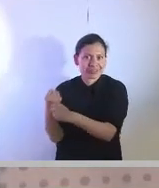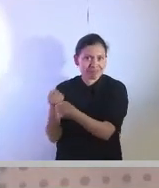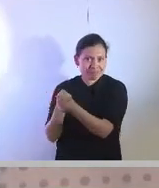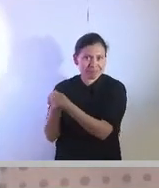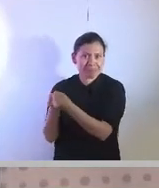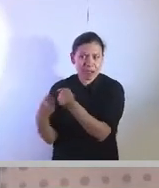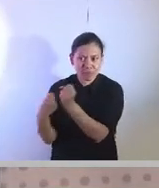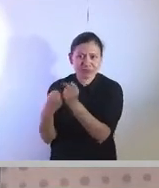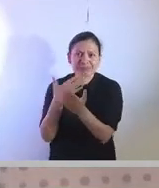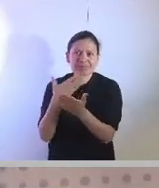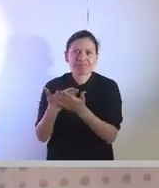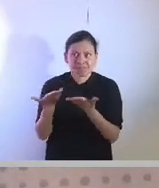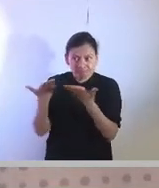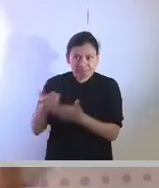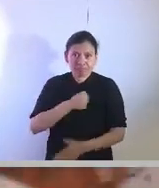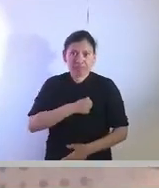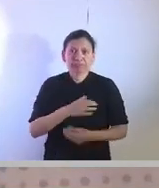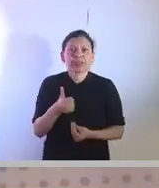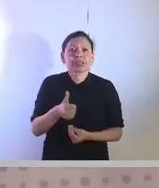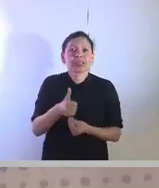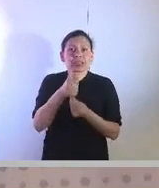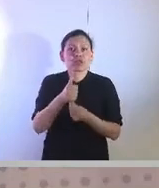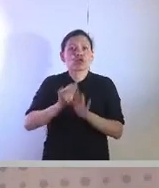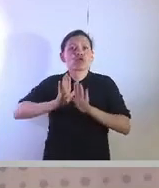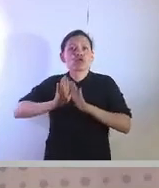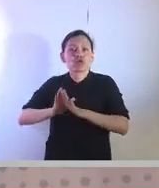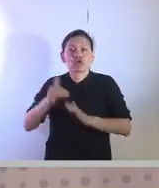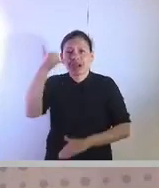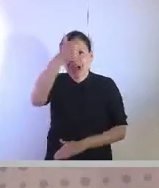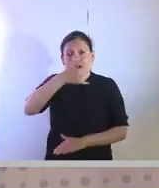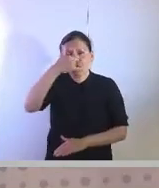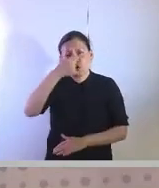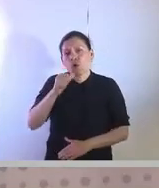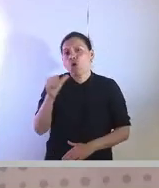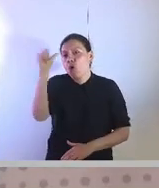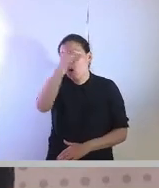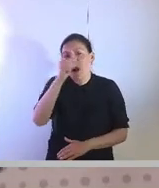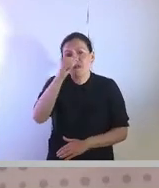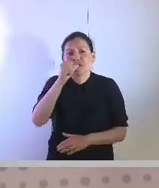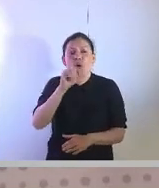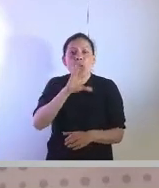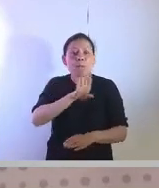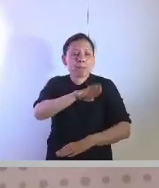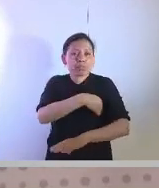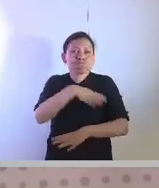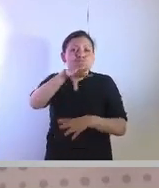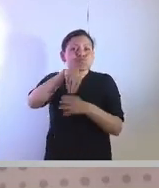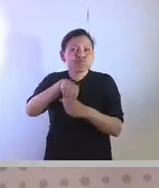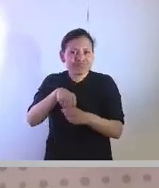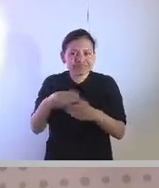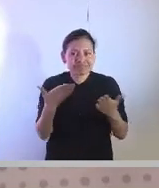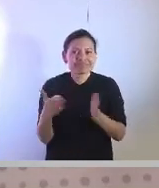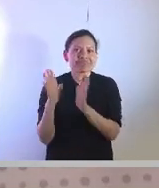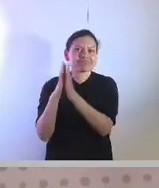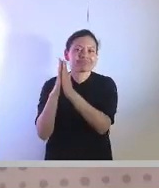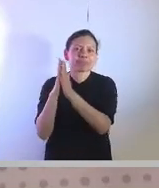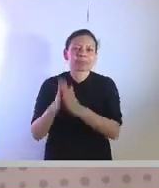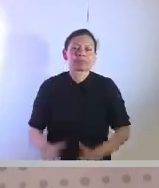darle la palabra primero, director de Asuntos Afro del Ministerio del Interior, recibamos con un